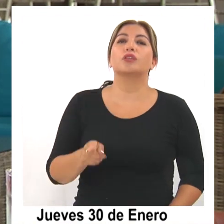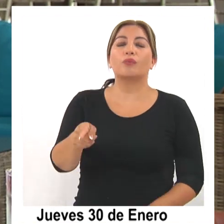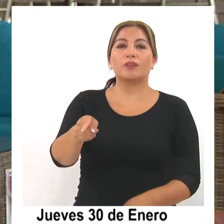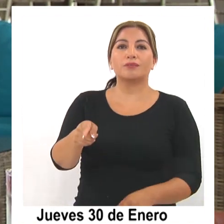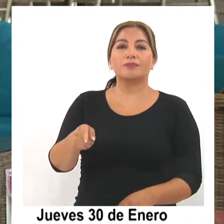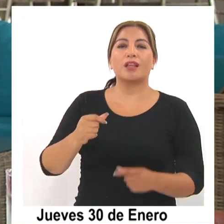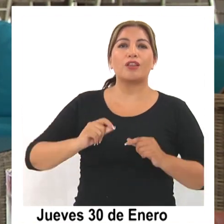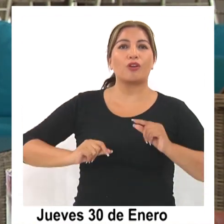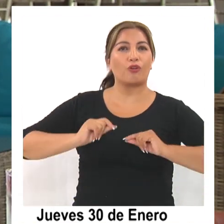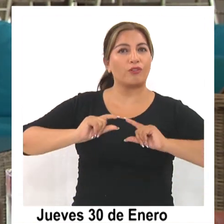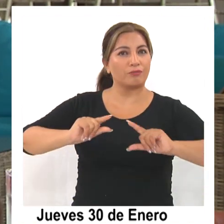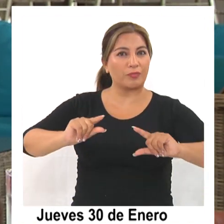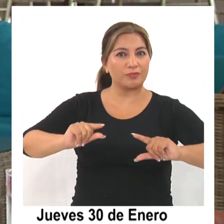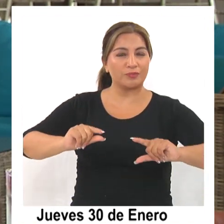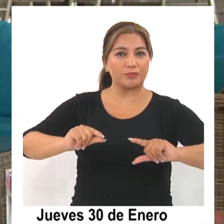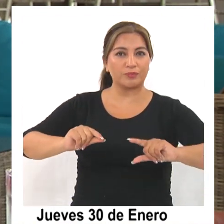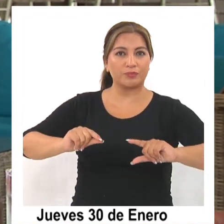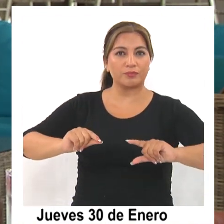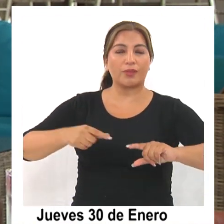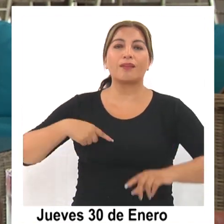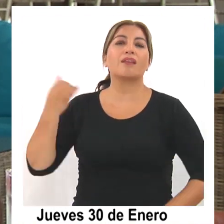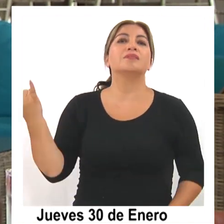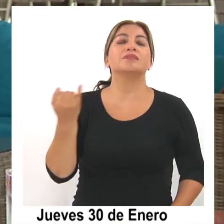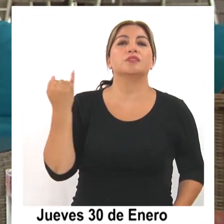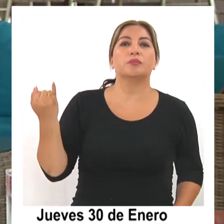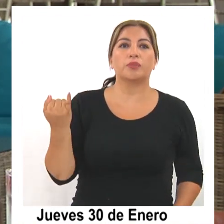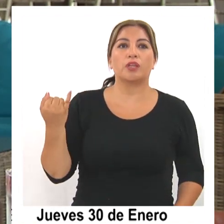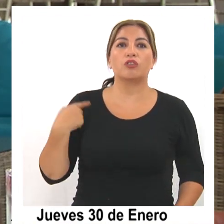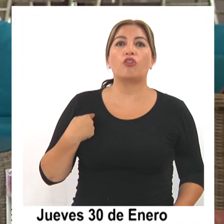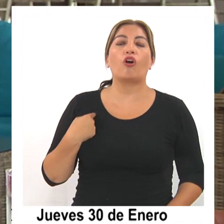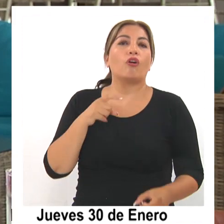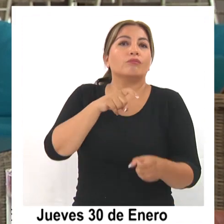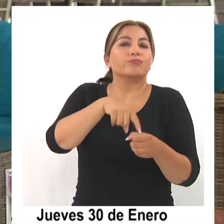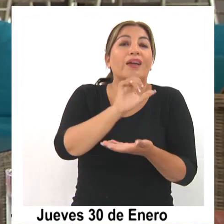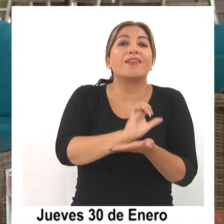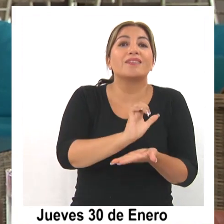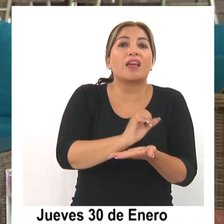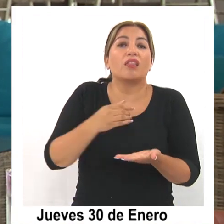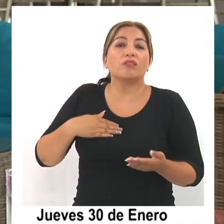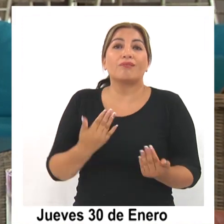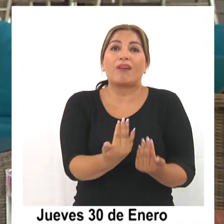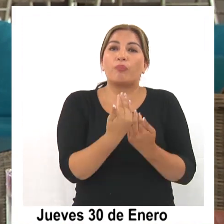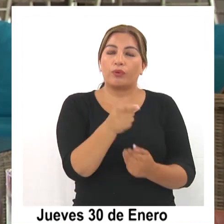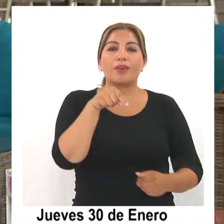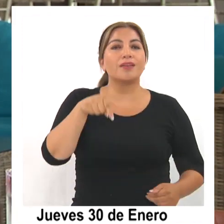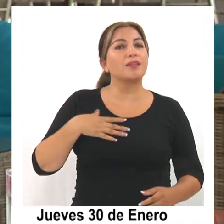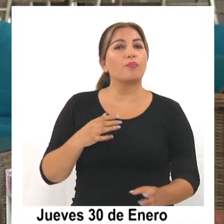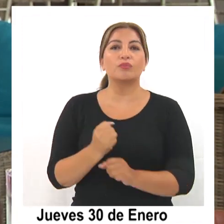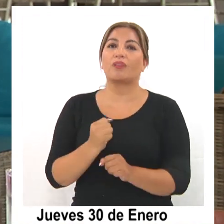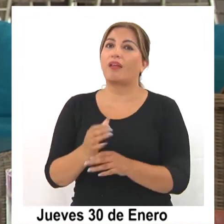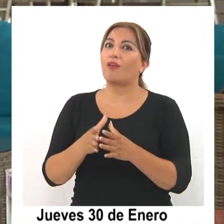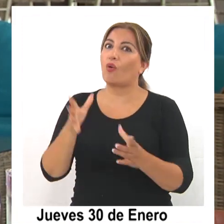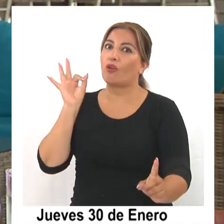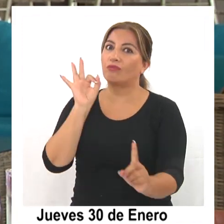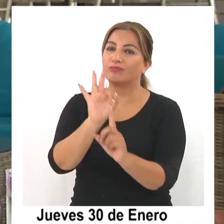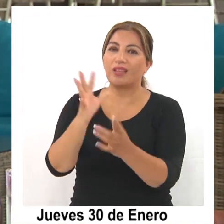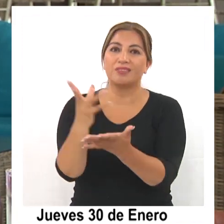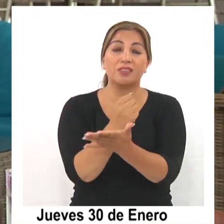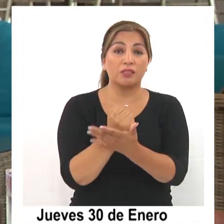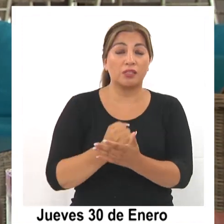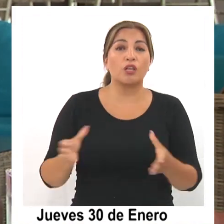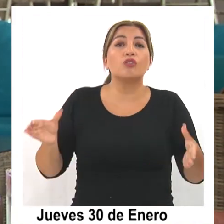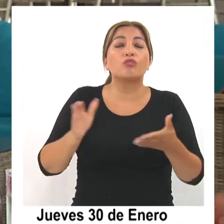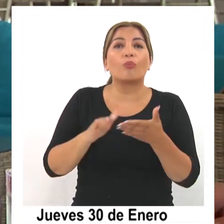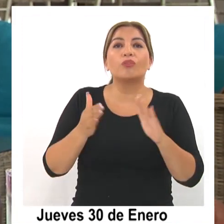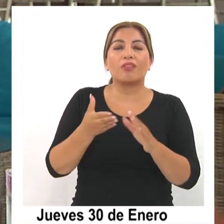con su emprendimiento de manera autónoma y ya no depender del Estado esa es la gran tarea, la gran meta que las comunidades